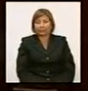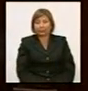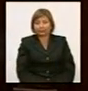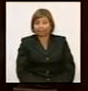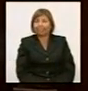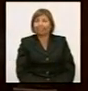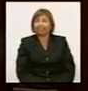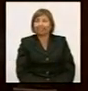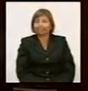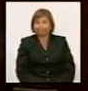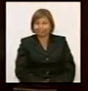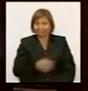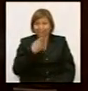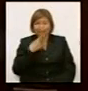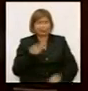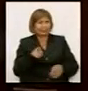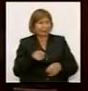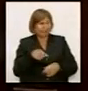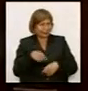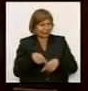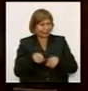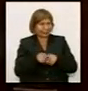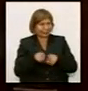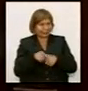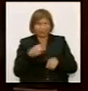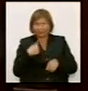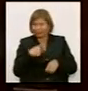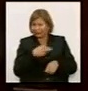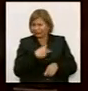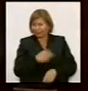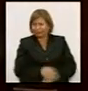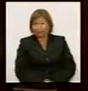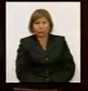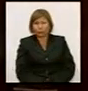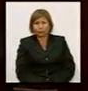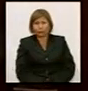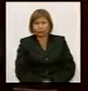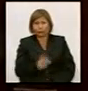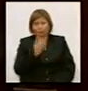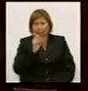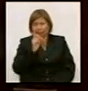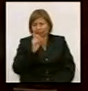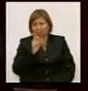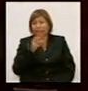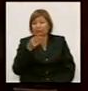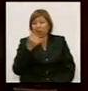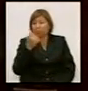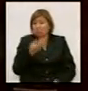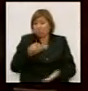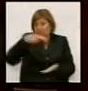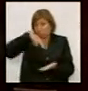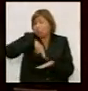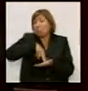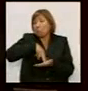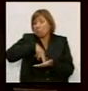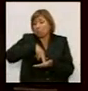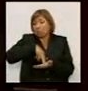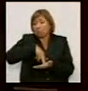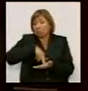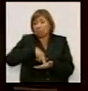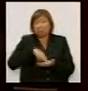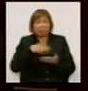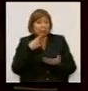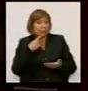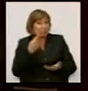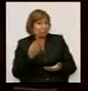Dije, ¿también con nosotros esto? Claro. No. Ah, ya se paró. Pero como yo en ese